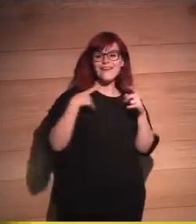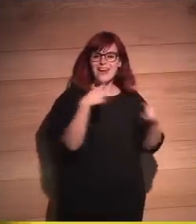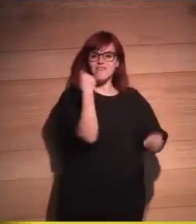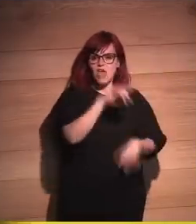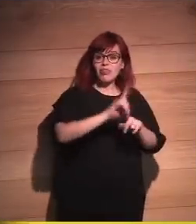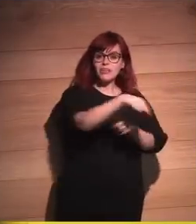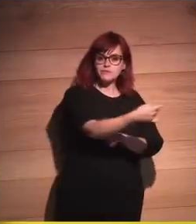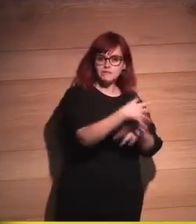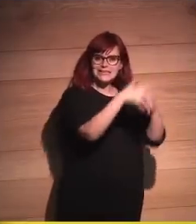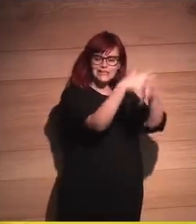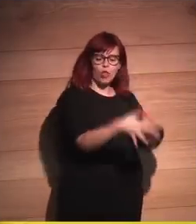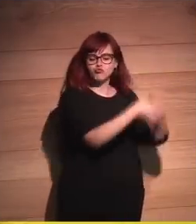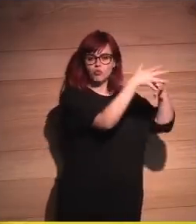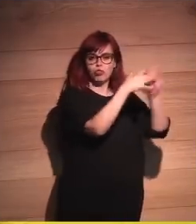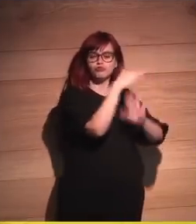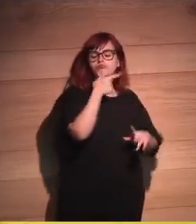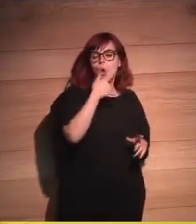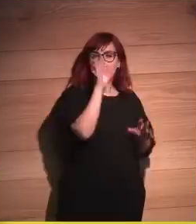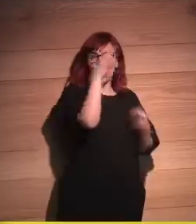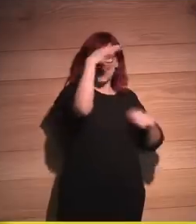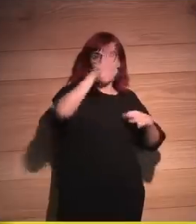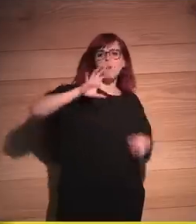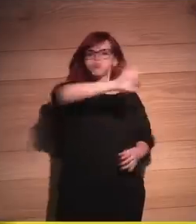Fría, se convierte en el gran y único hegemón.